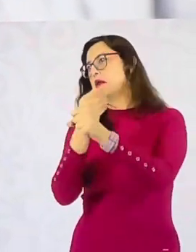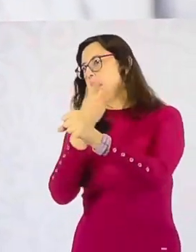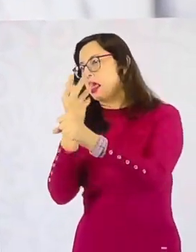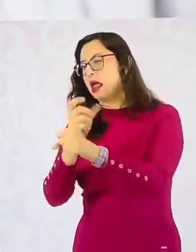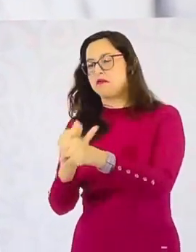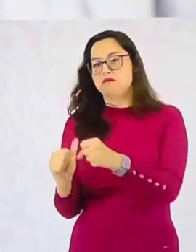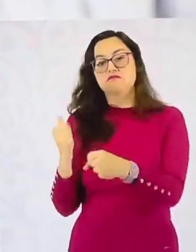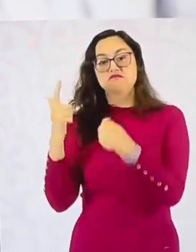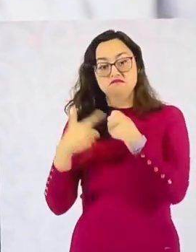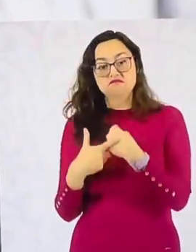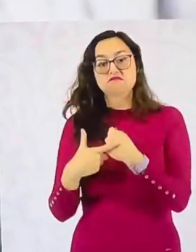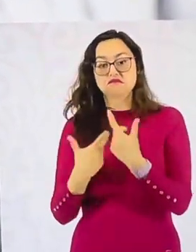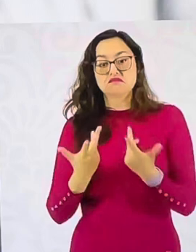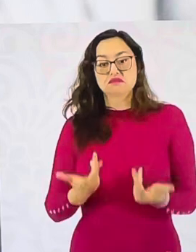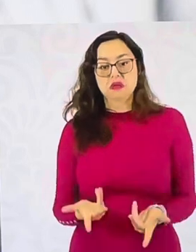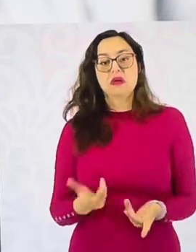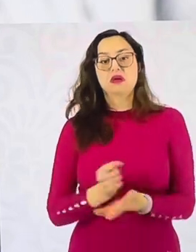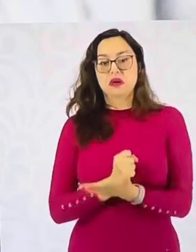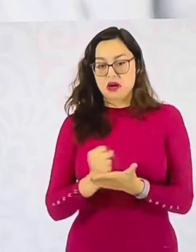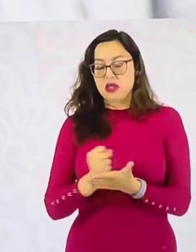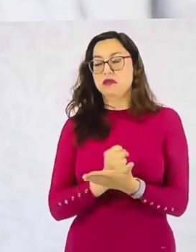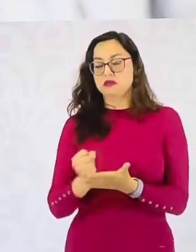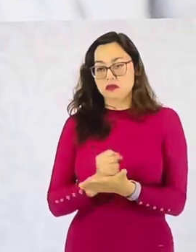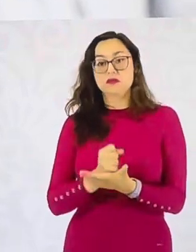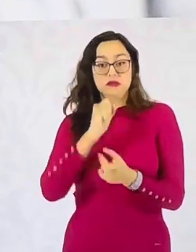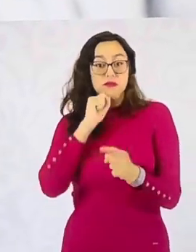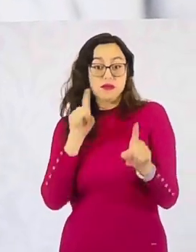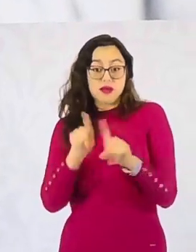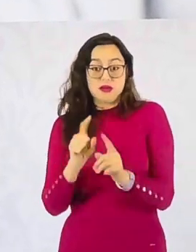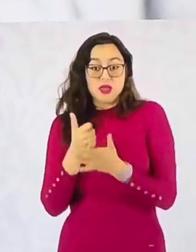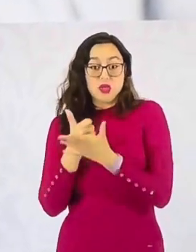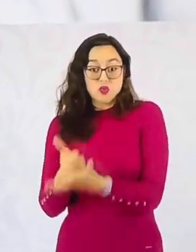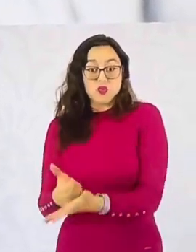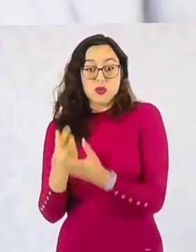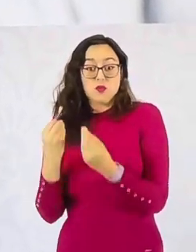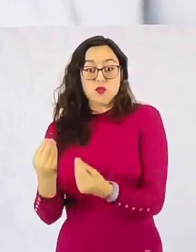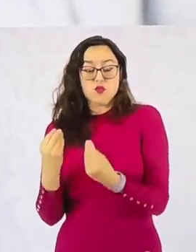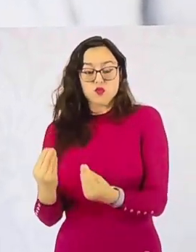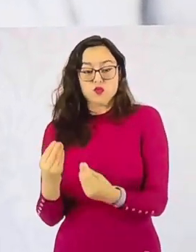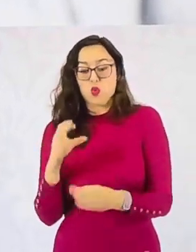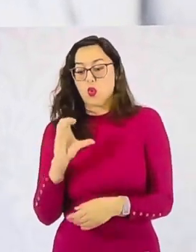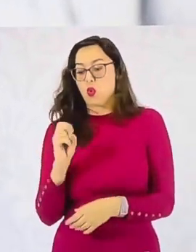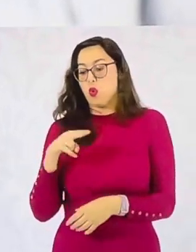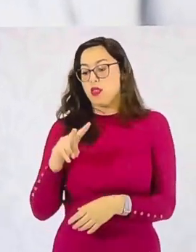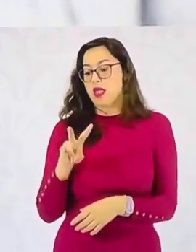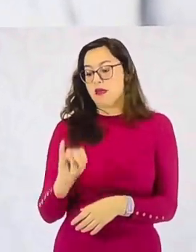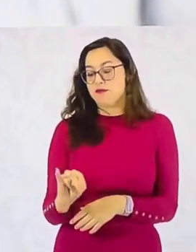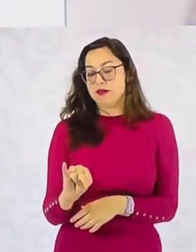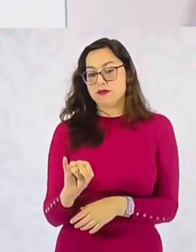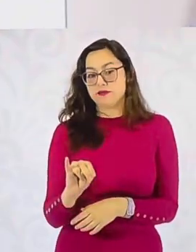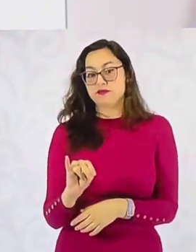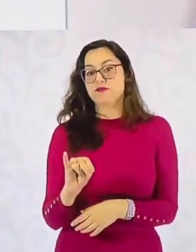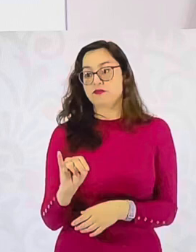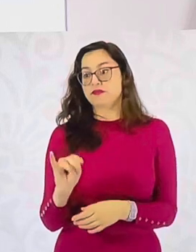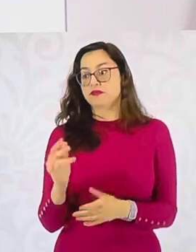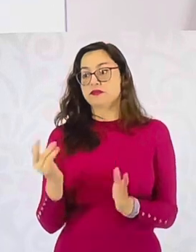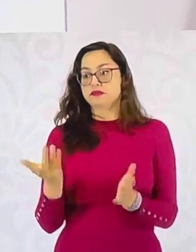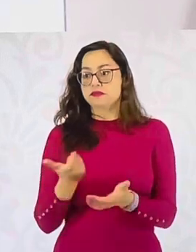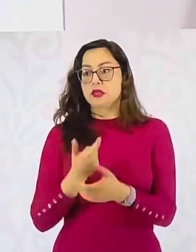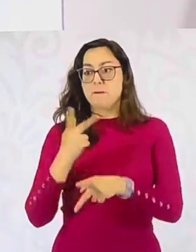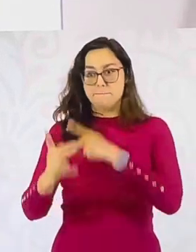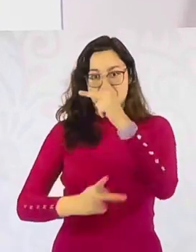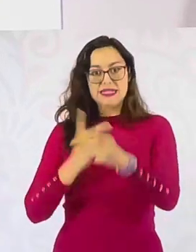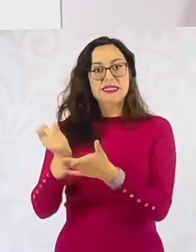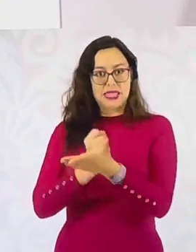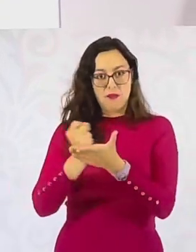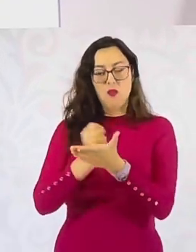que también son créditos muy importantes. En el caso de la CONAVI, pues son créditos a 0% de interés.